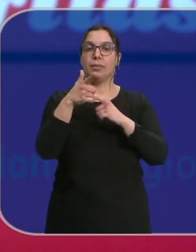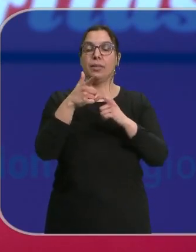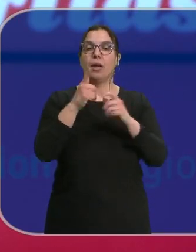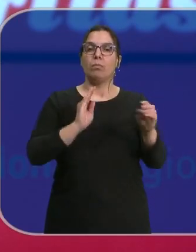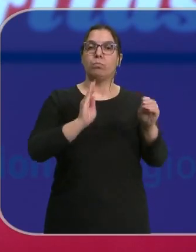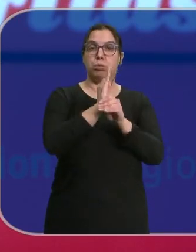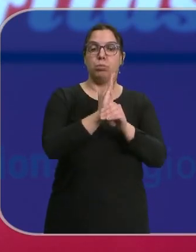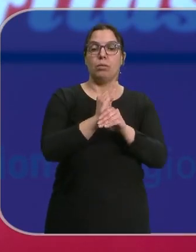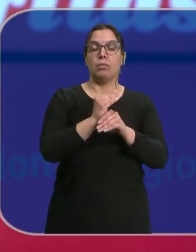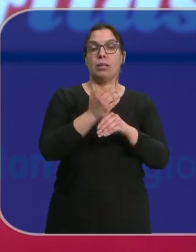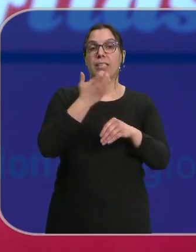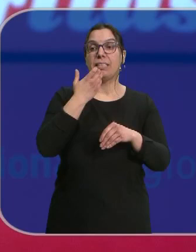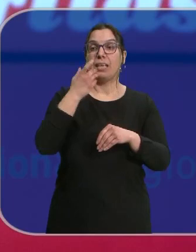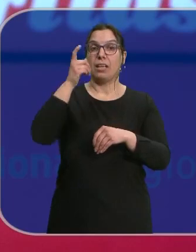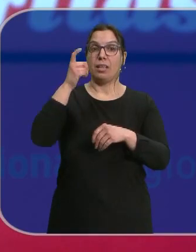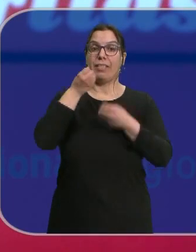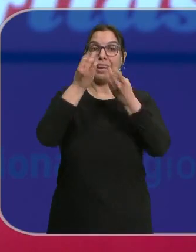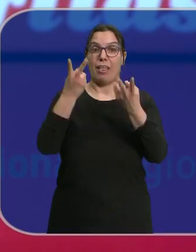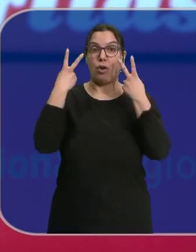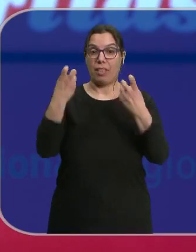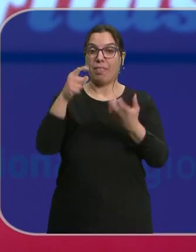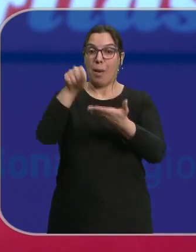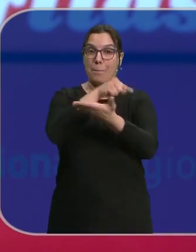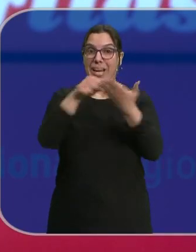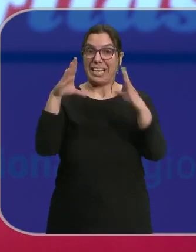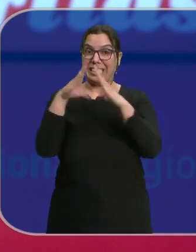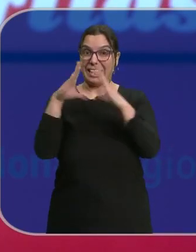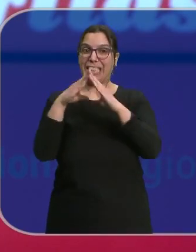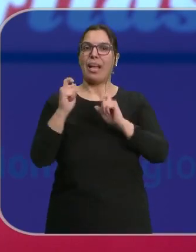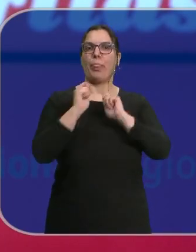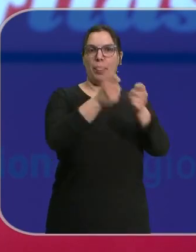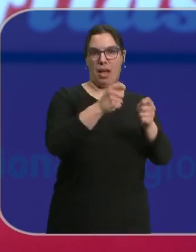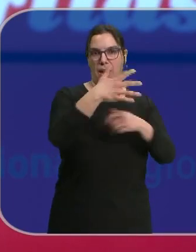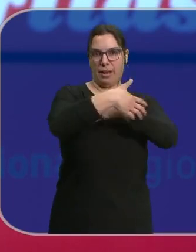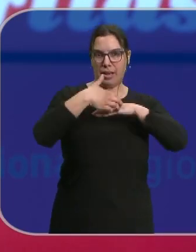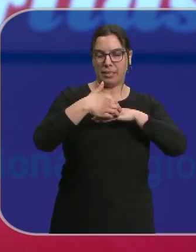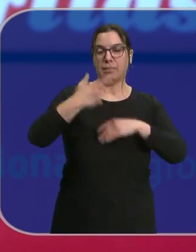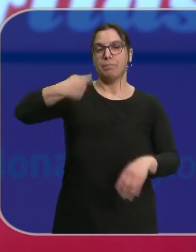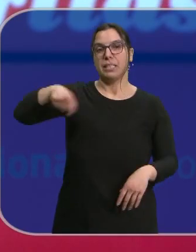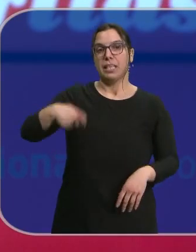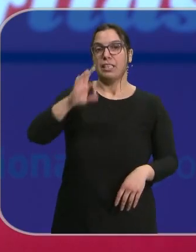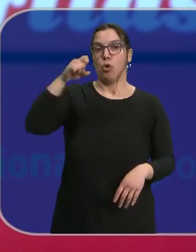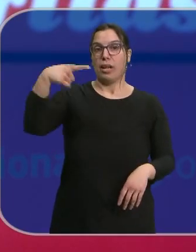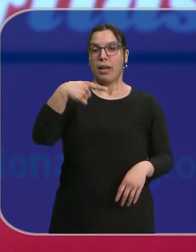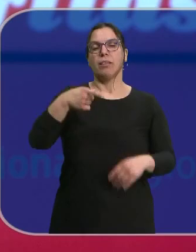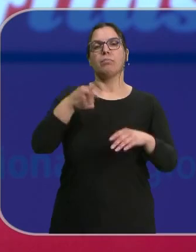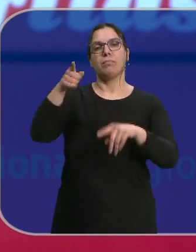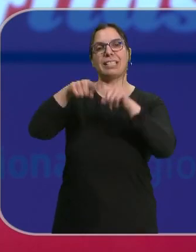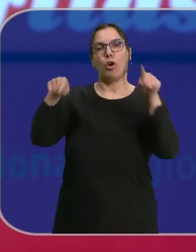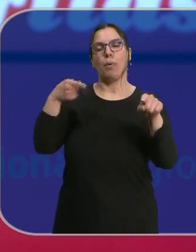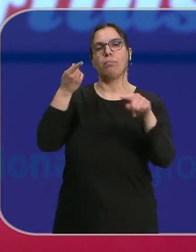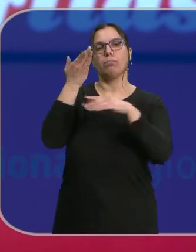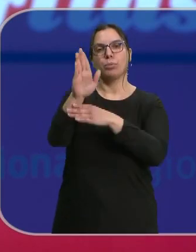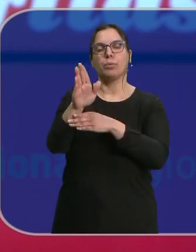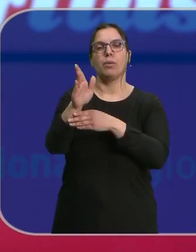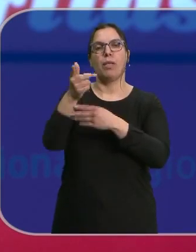la contribución fiscal de los ciudadanos que marcan la casilla de la Iglesia en su declaración. El presidente de esta ONG ha dado a conocer en Segovia los datos y ha